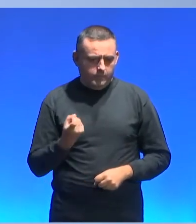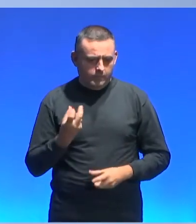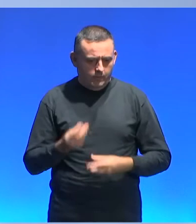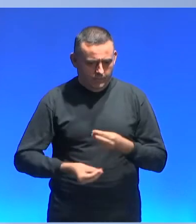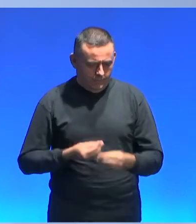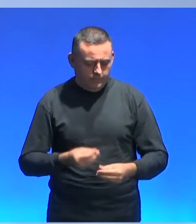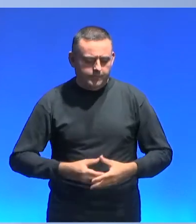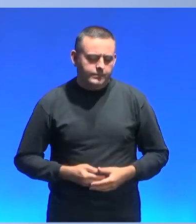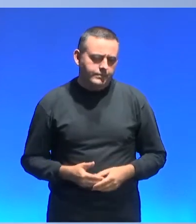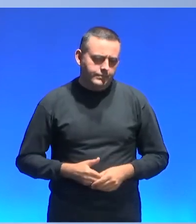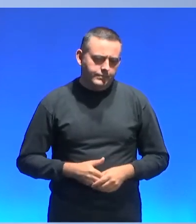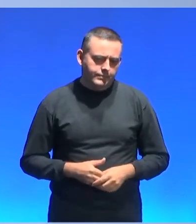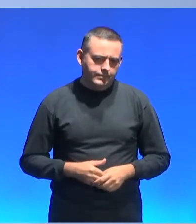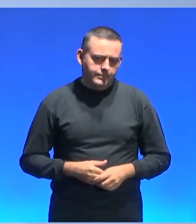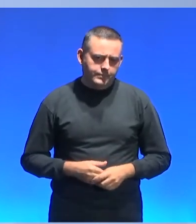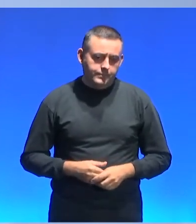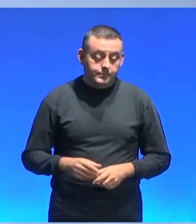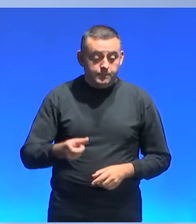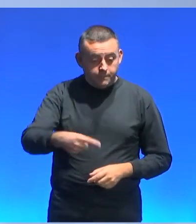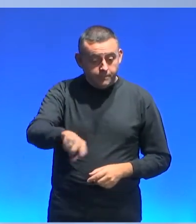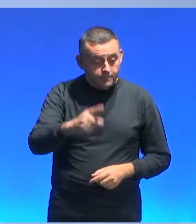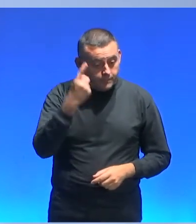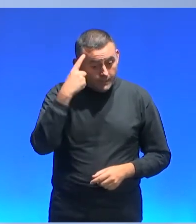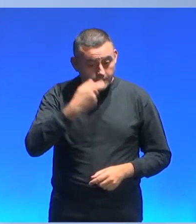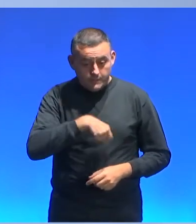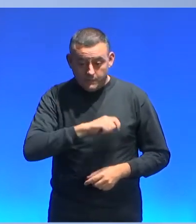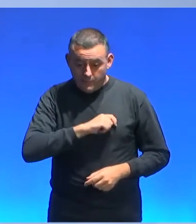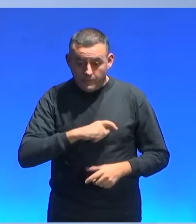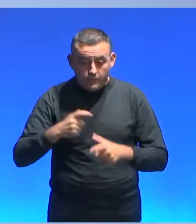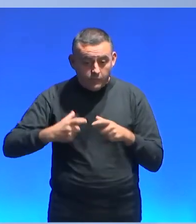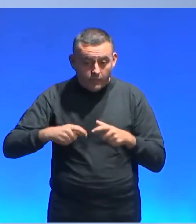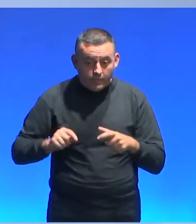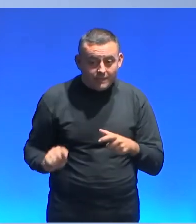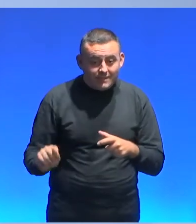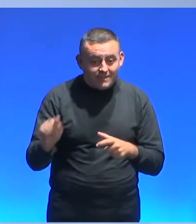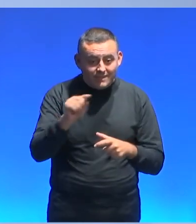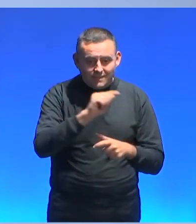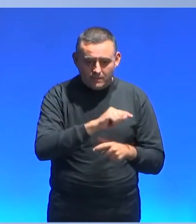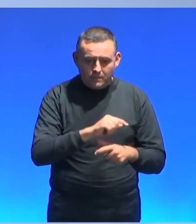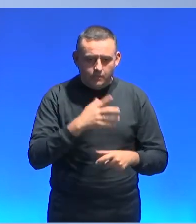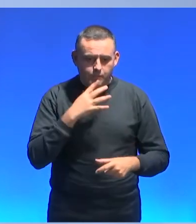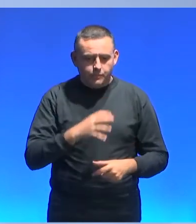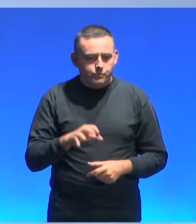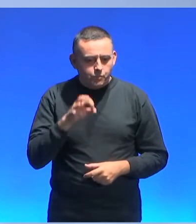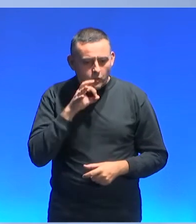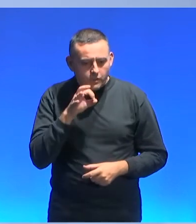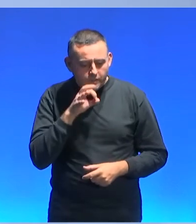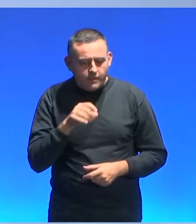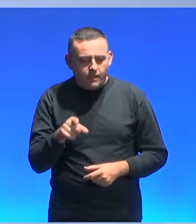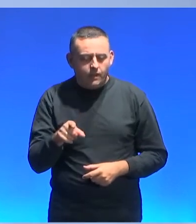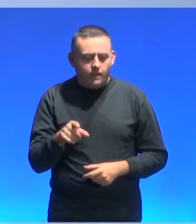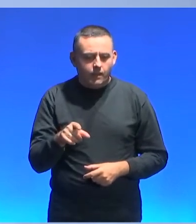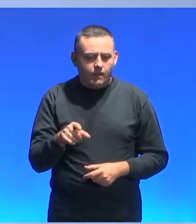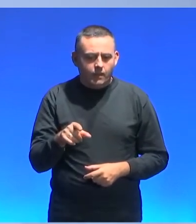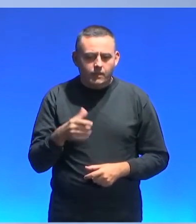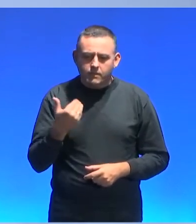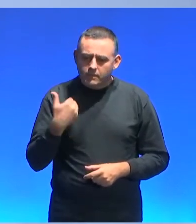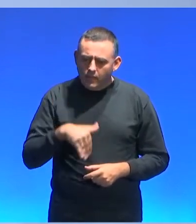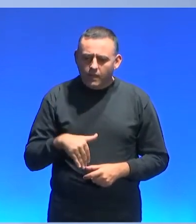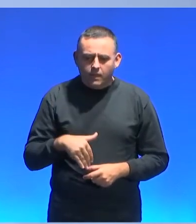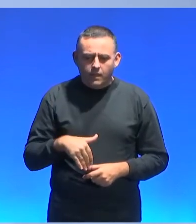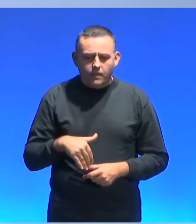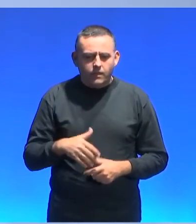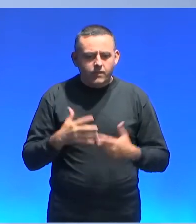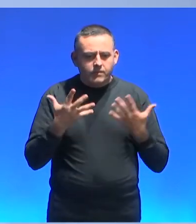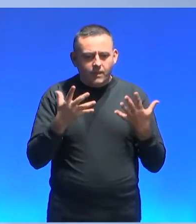Sabéis que hay ciudades, hasta en España, que lo consiguieron. Pontevedra celebró el año pasado 10 años